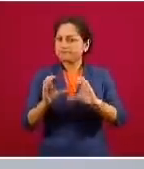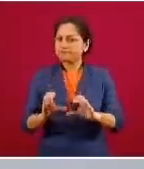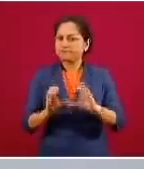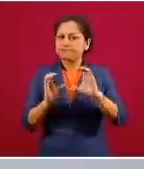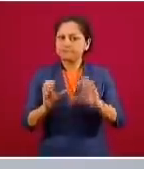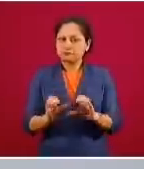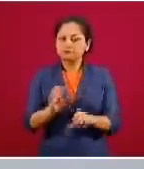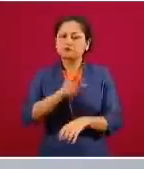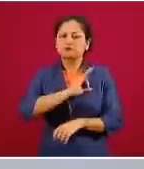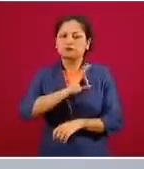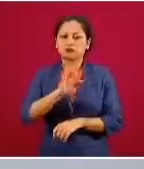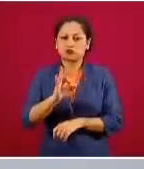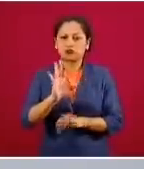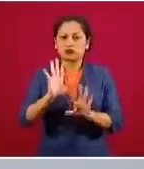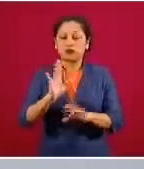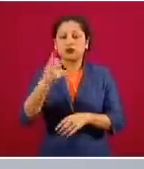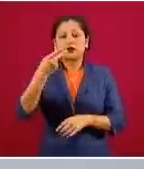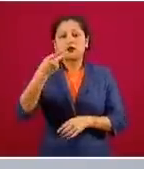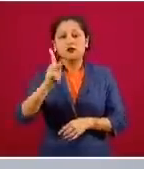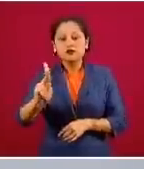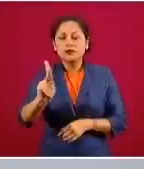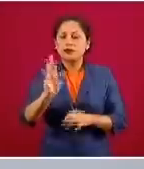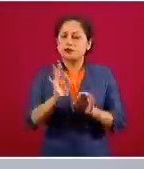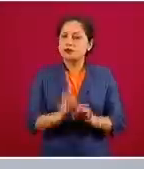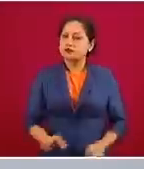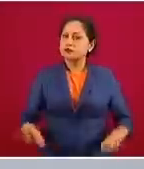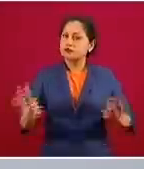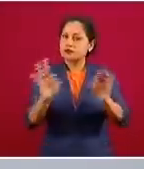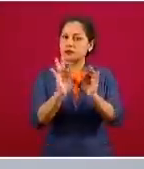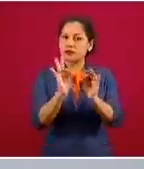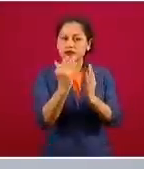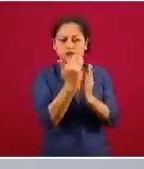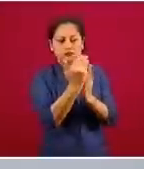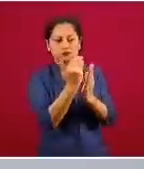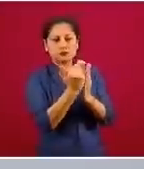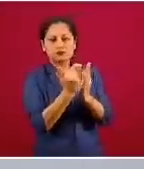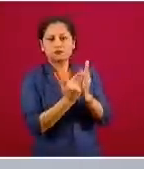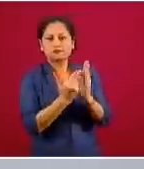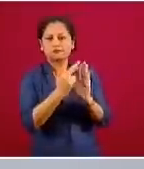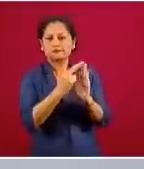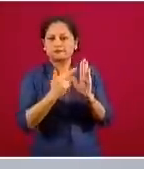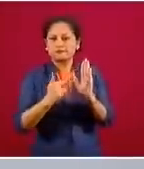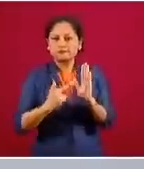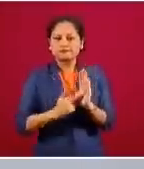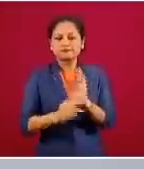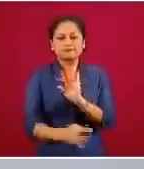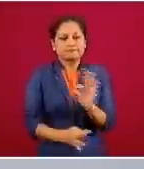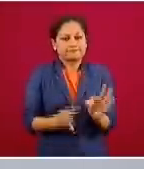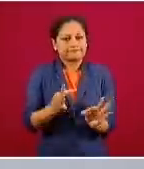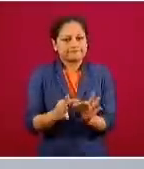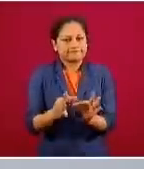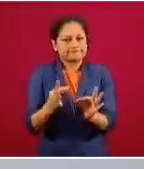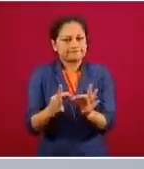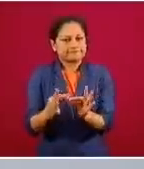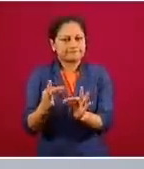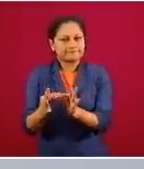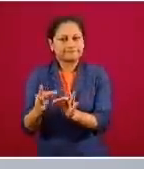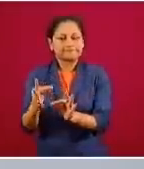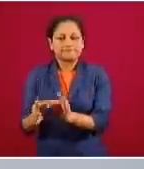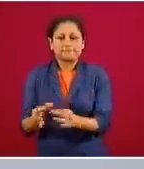la adecuada implementación y cumplimiento de estas medidas de seguridad sanitaria. Y esto implica el compromiso,